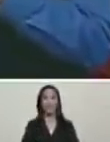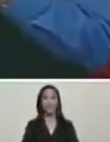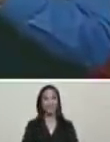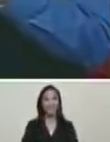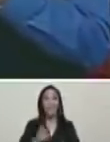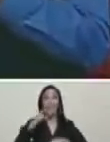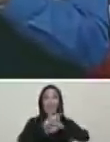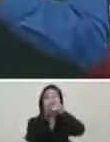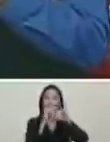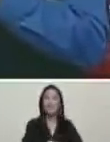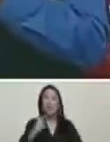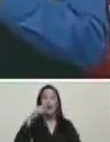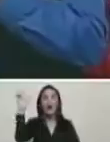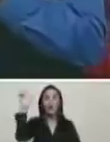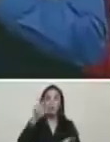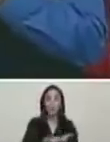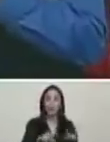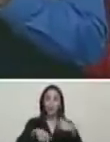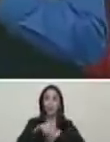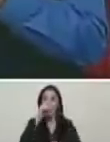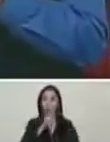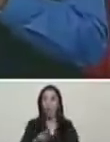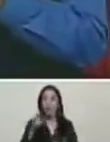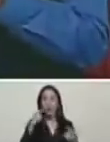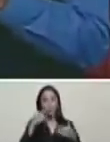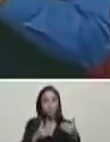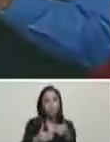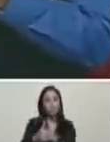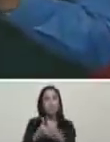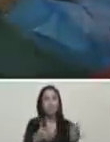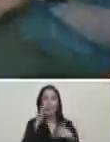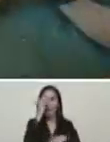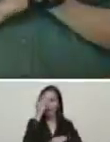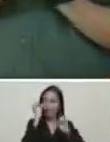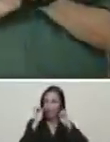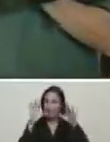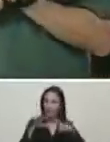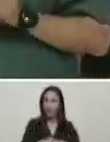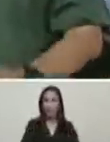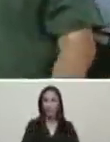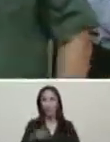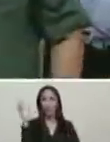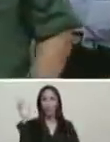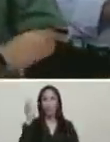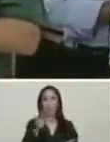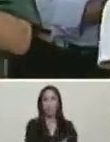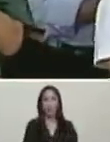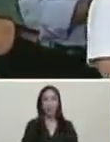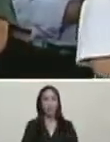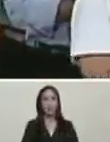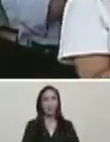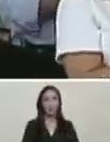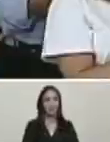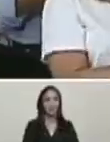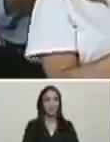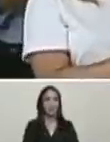Quedan decretados este año 2019 un adelanto de carnavales. Cúmplase, señora